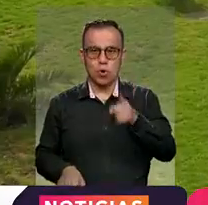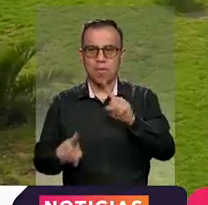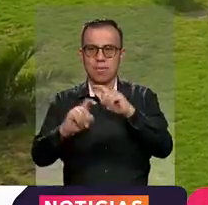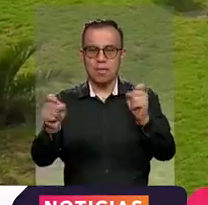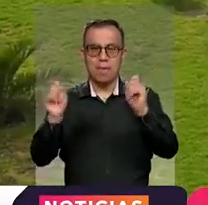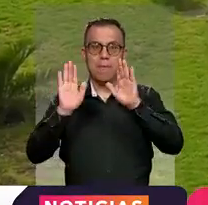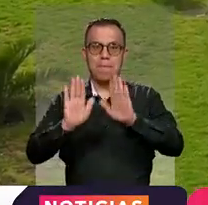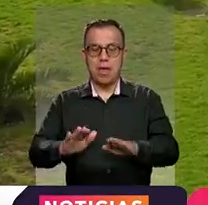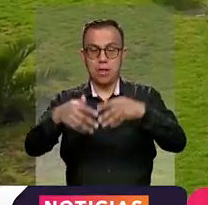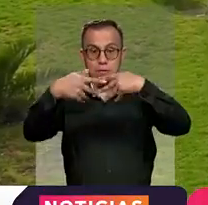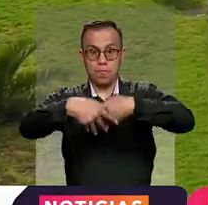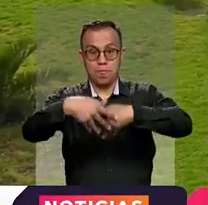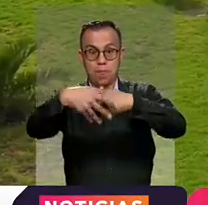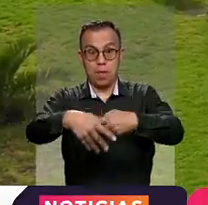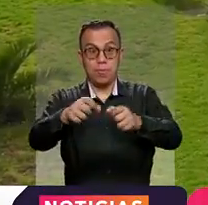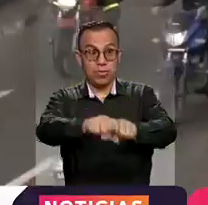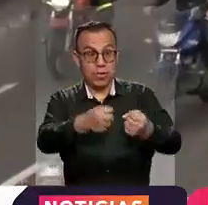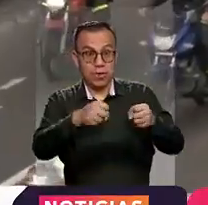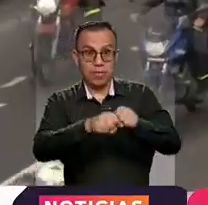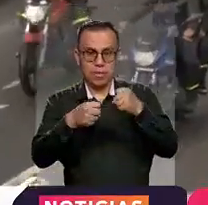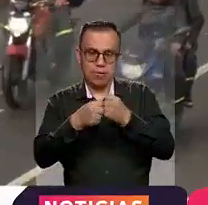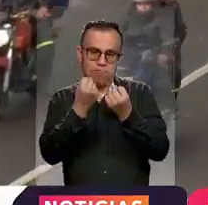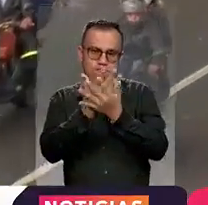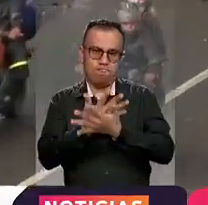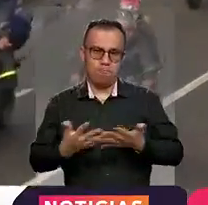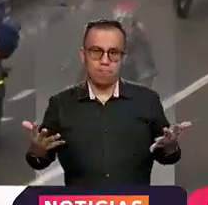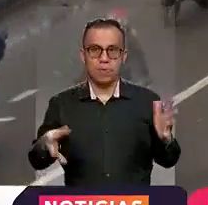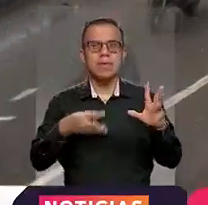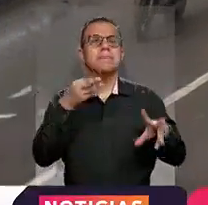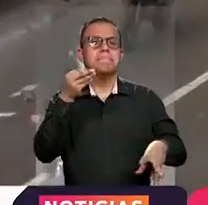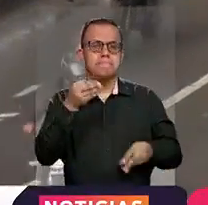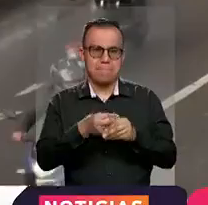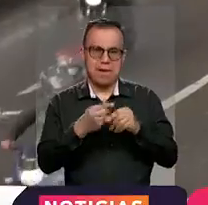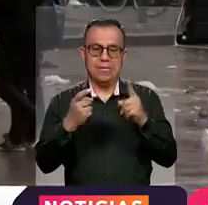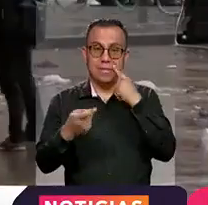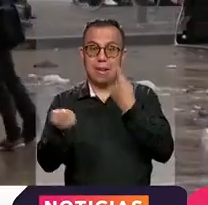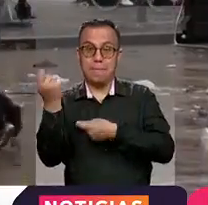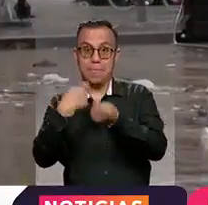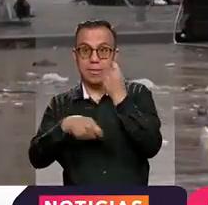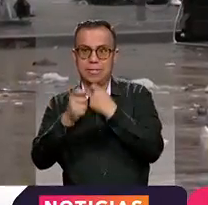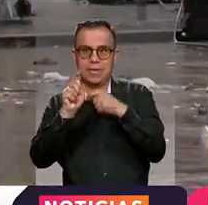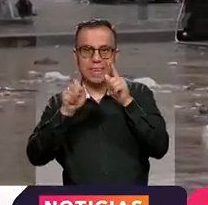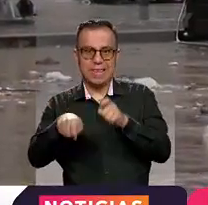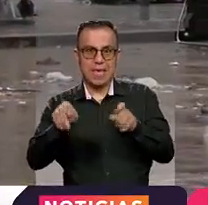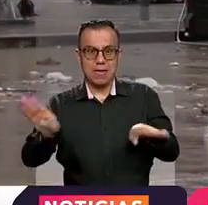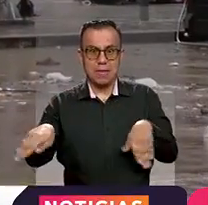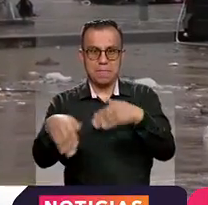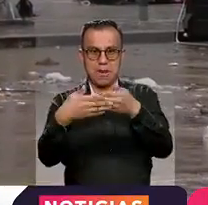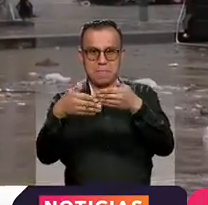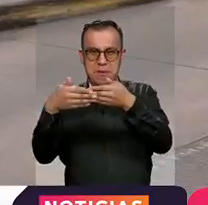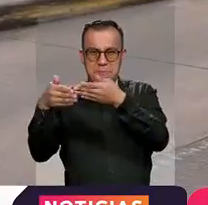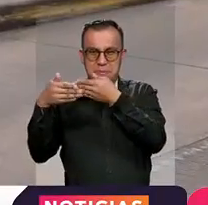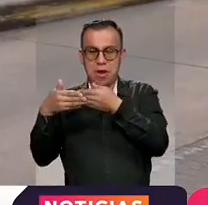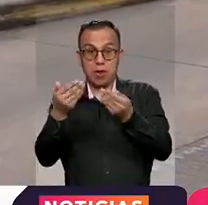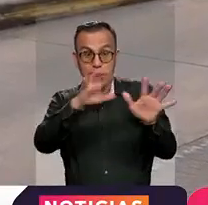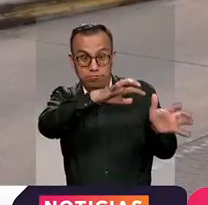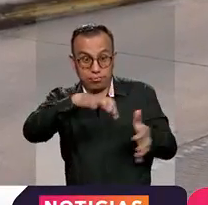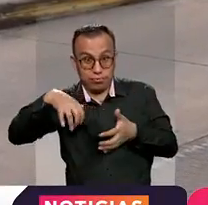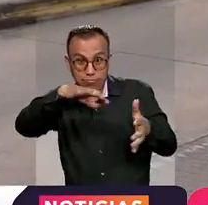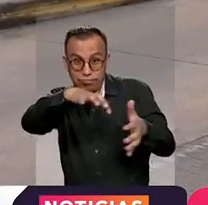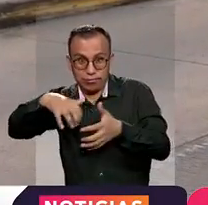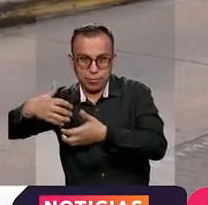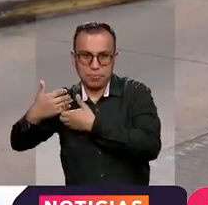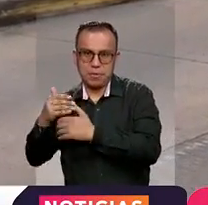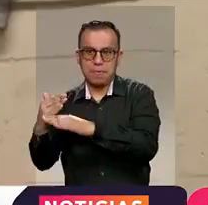paros, marchas, actos de vandalismo que se presentan, a lo que suma el que los comerciantes deben cubrir sus negocios retirando las mercancías de las